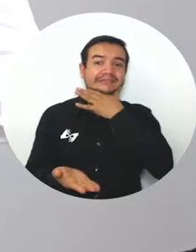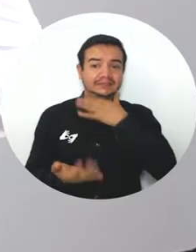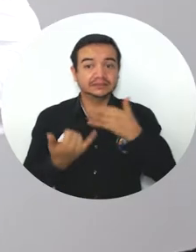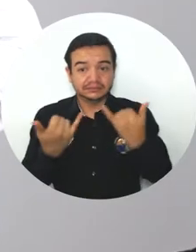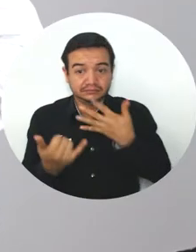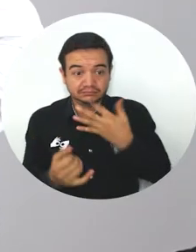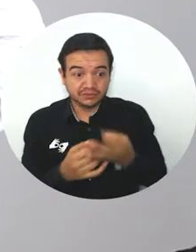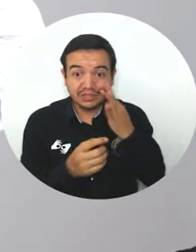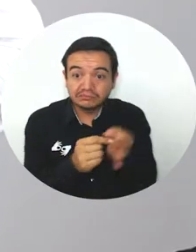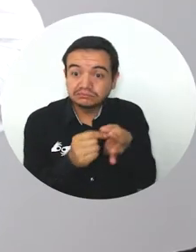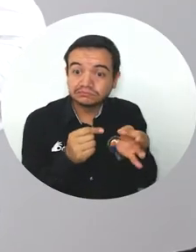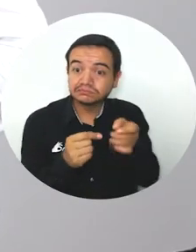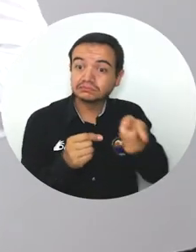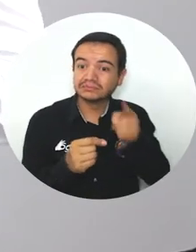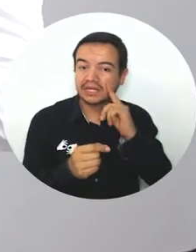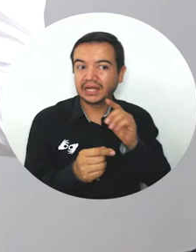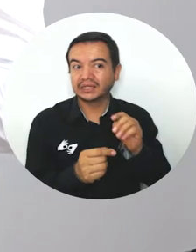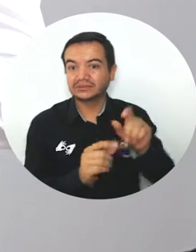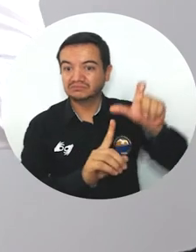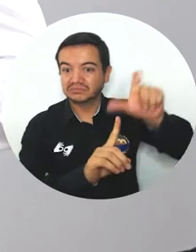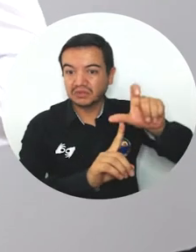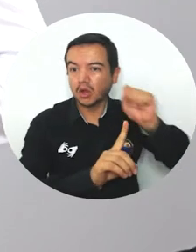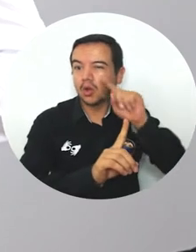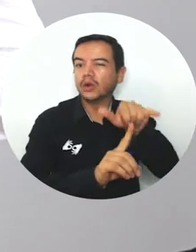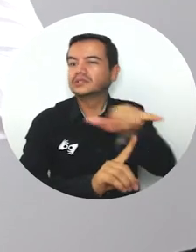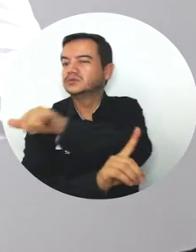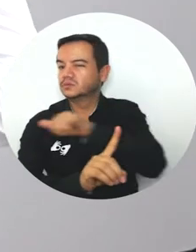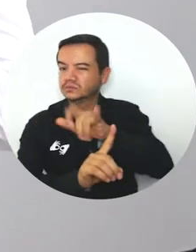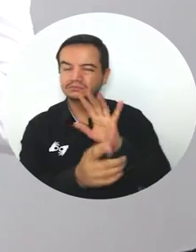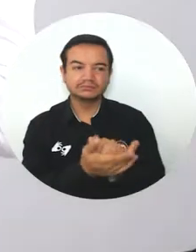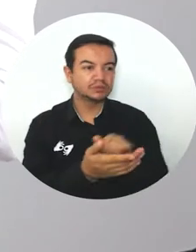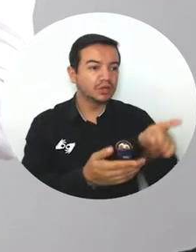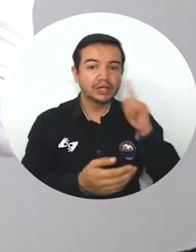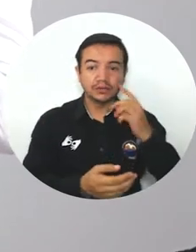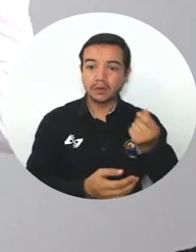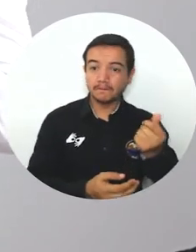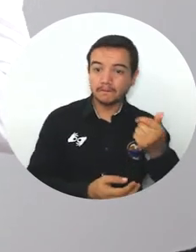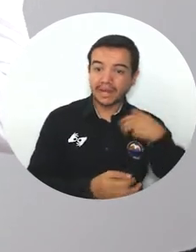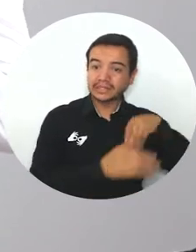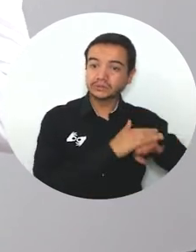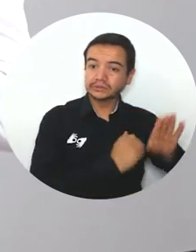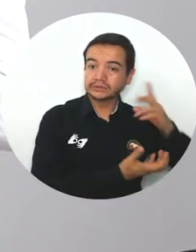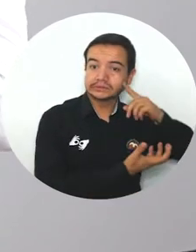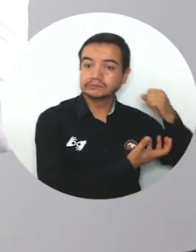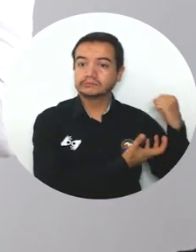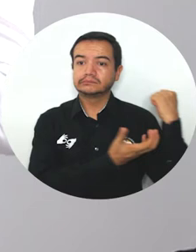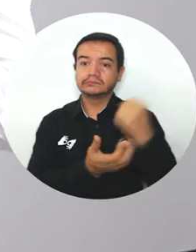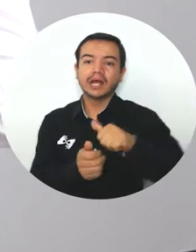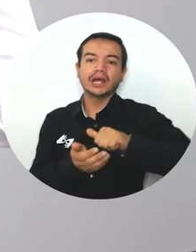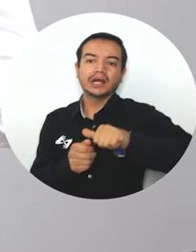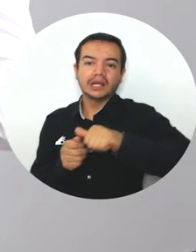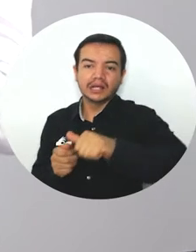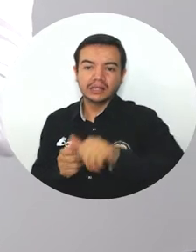fácil para un municipio como Ciénaga o como cualquier otro municipio sacar recursos de su presupuesto, que es escaso, y dejar